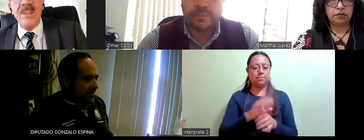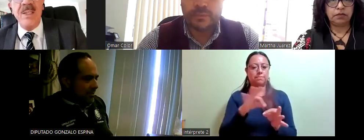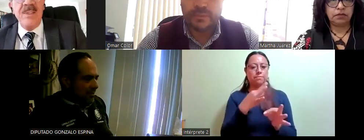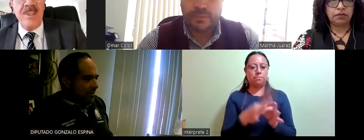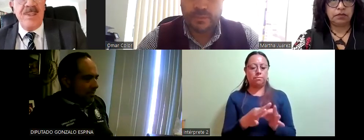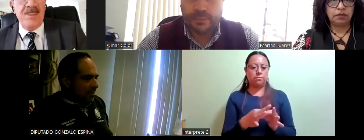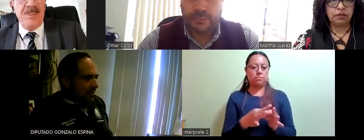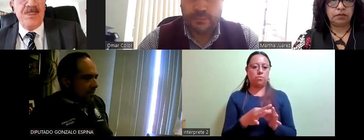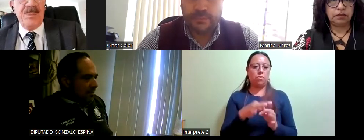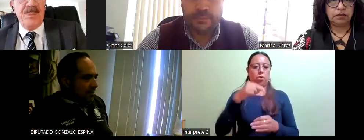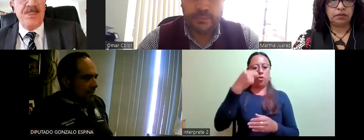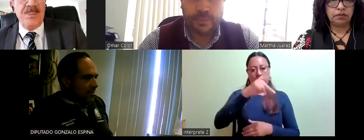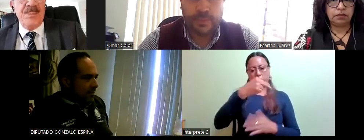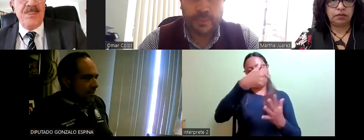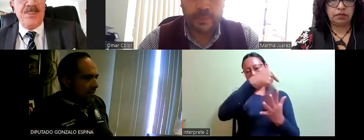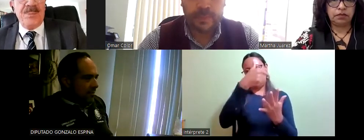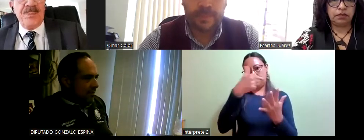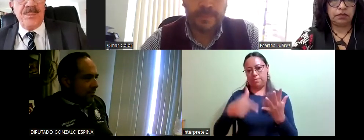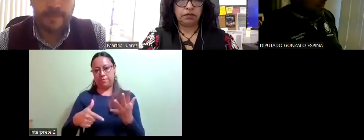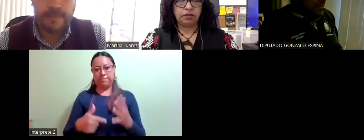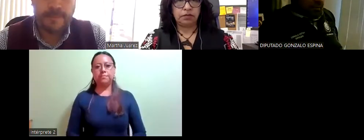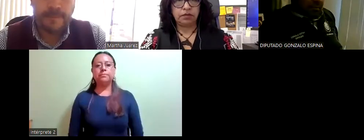la asistencia.